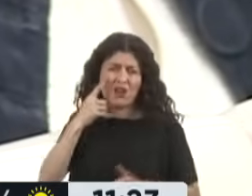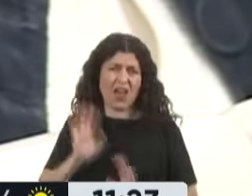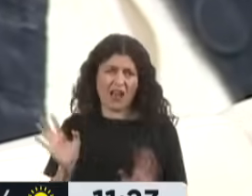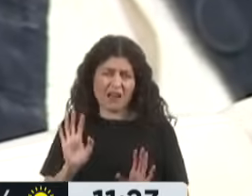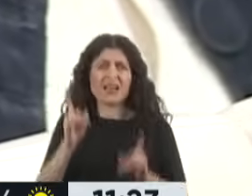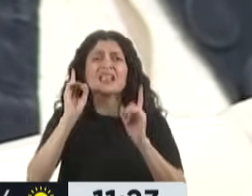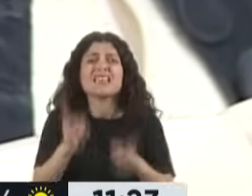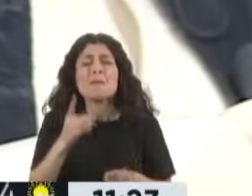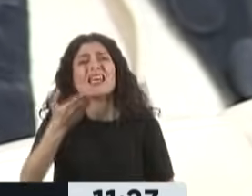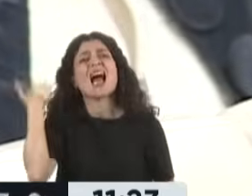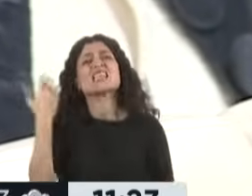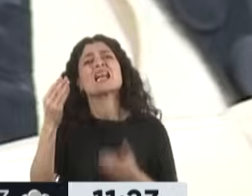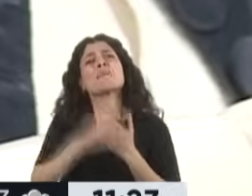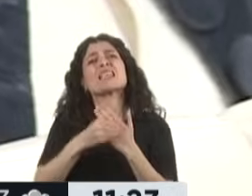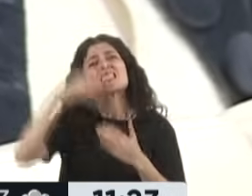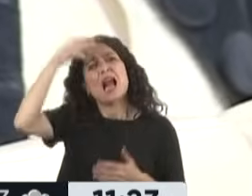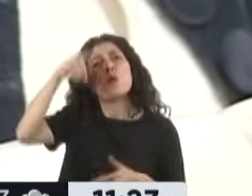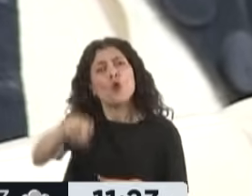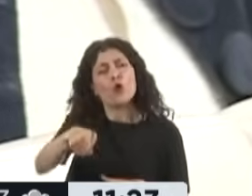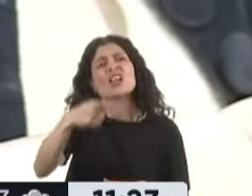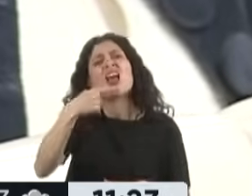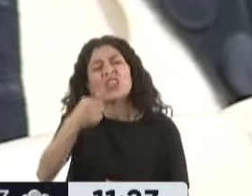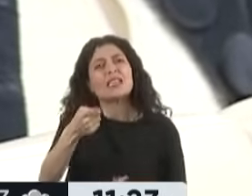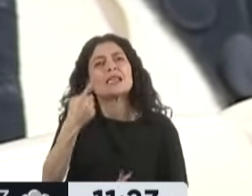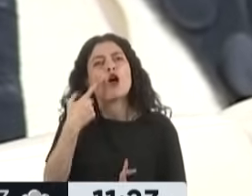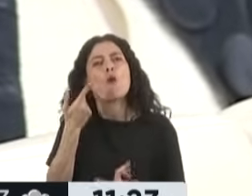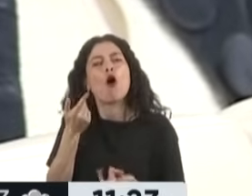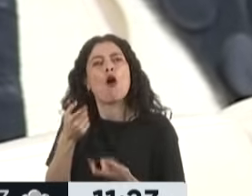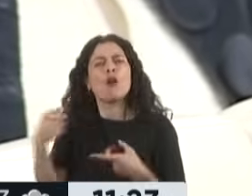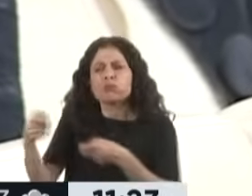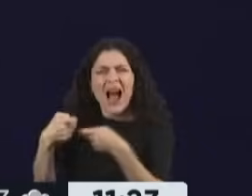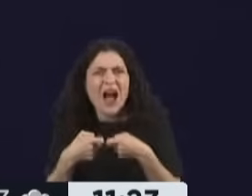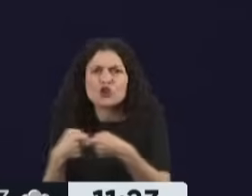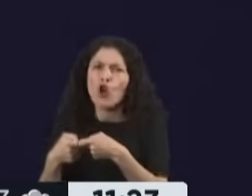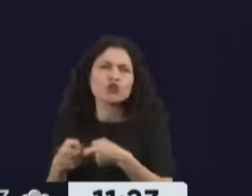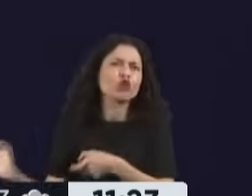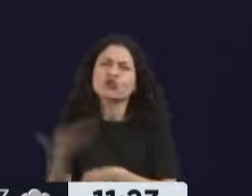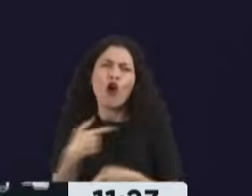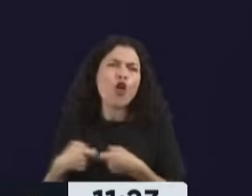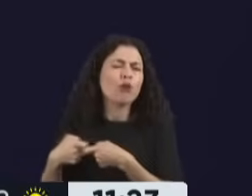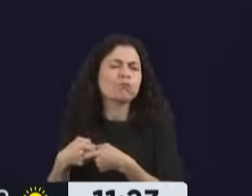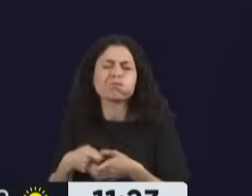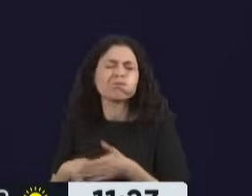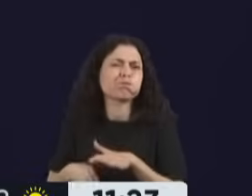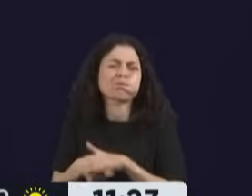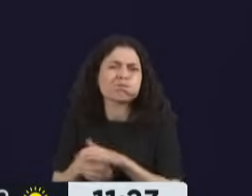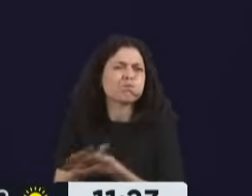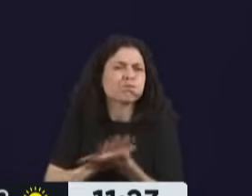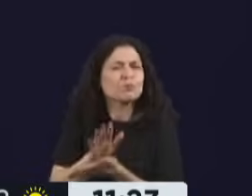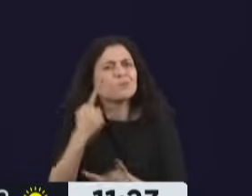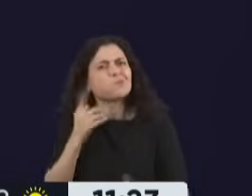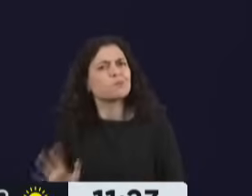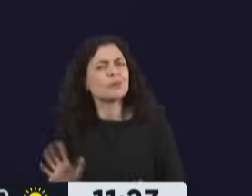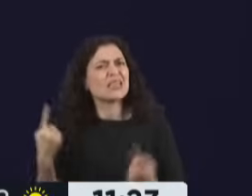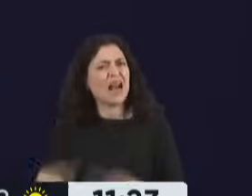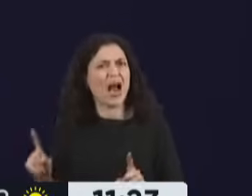también que Sebastián Casanelo ofició como almacenero en la causa, entonces y bueno, pero efectivamente eso lo dijimos siempre.